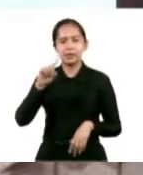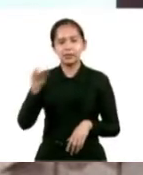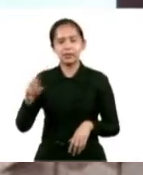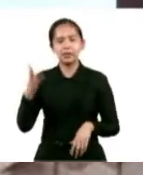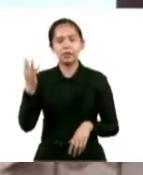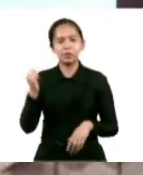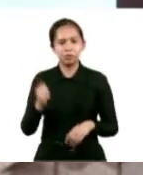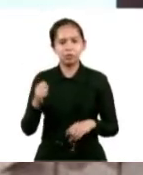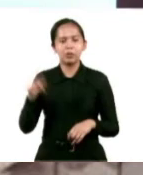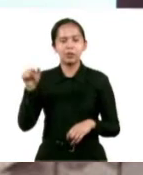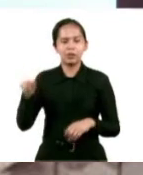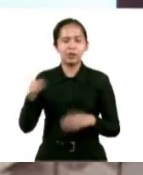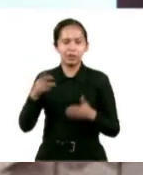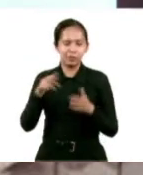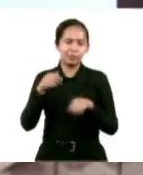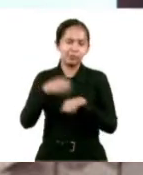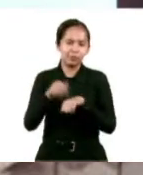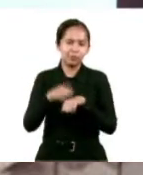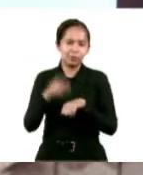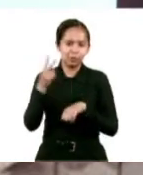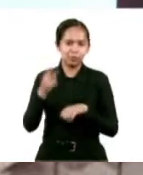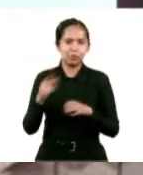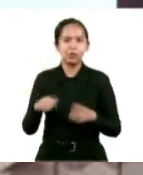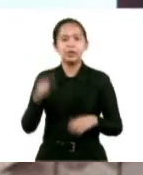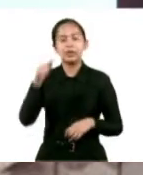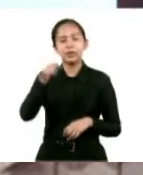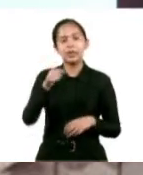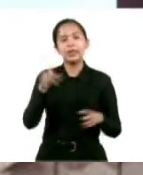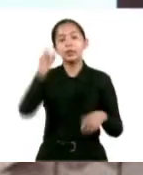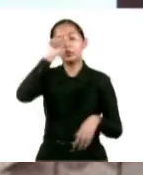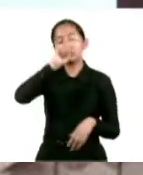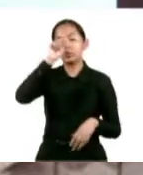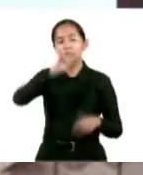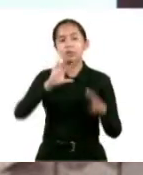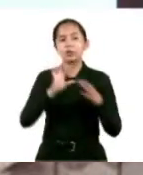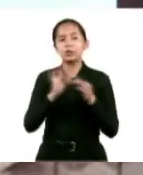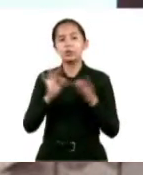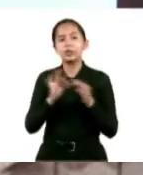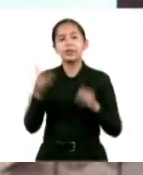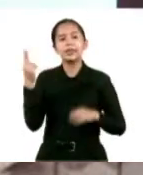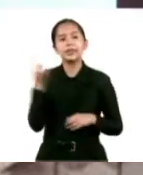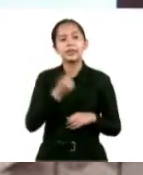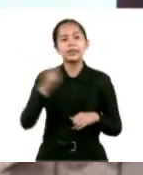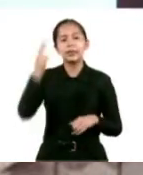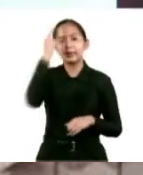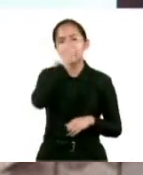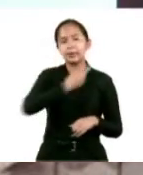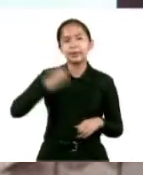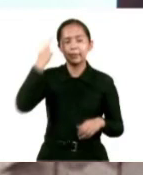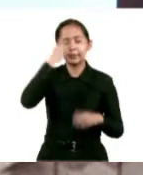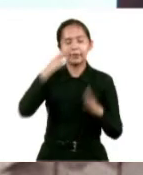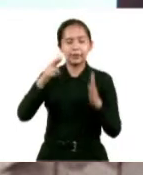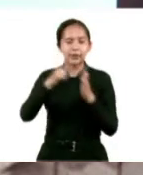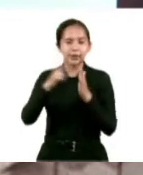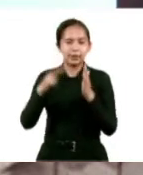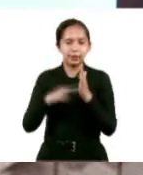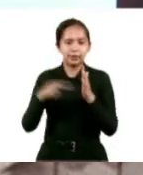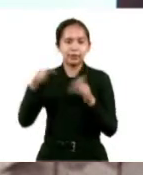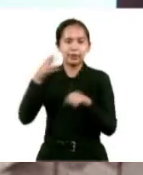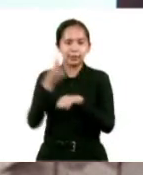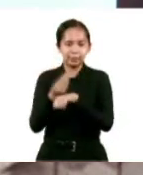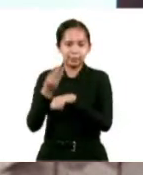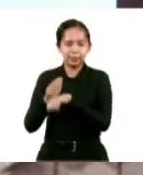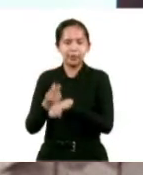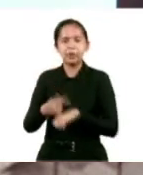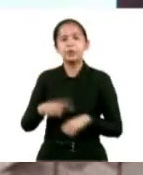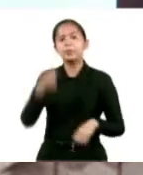de DNB, es el tercer párrafo, y entre las recomendaciones dice revisar el manual de mantenimiento para especificar lo